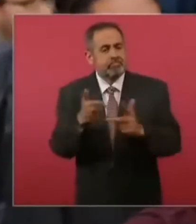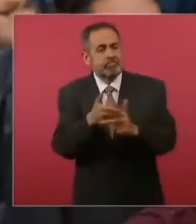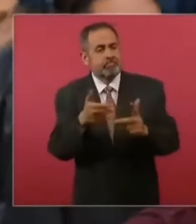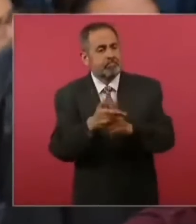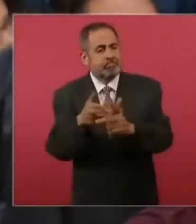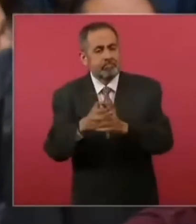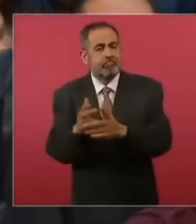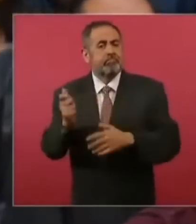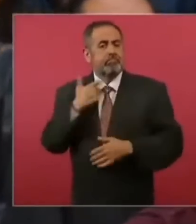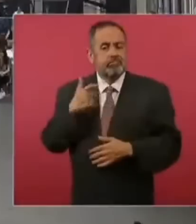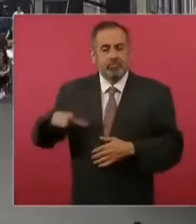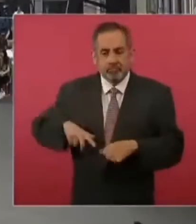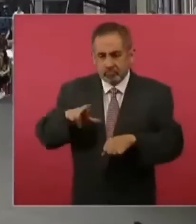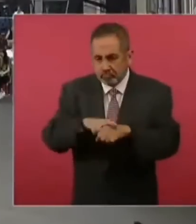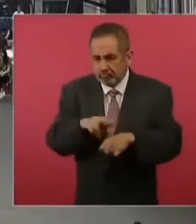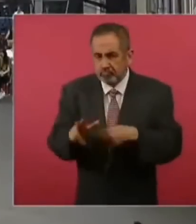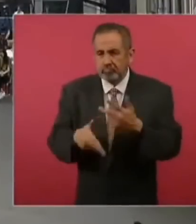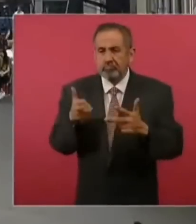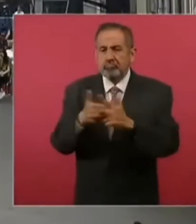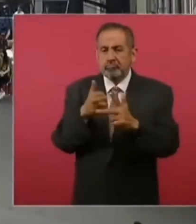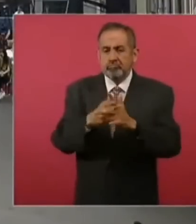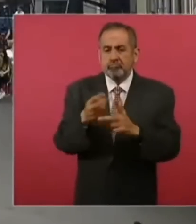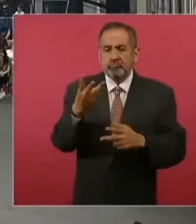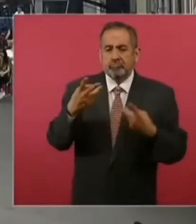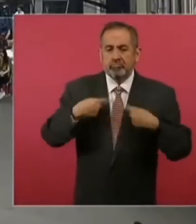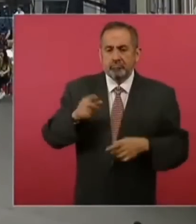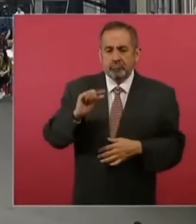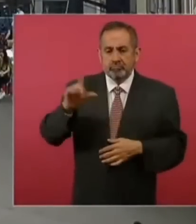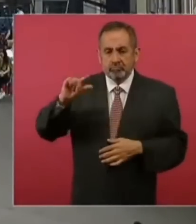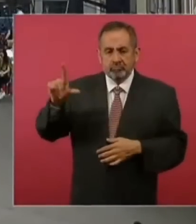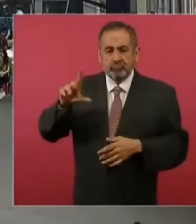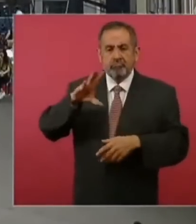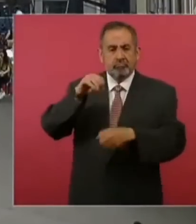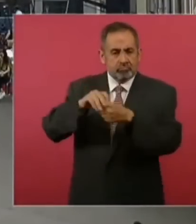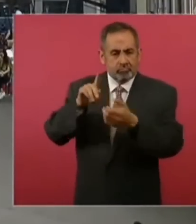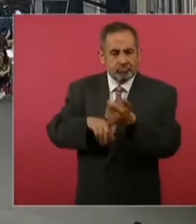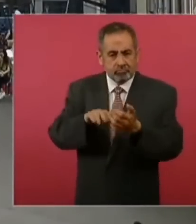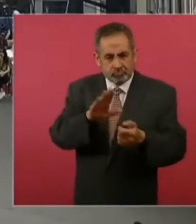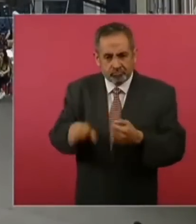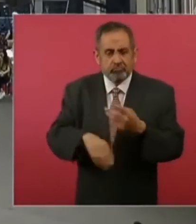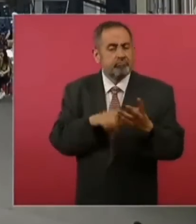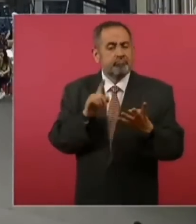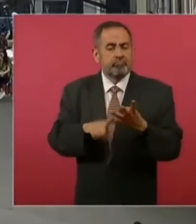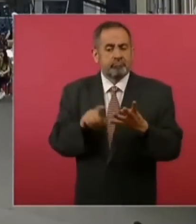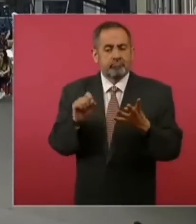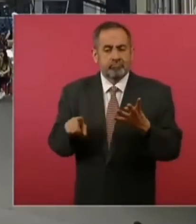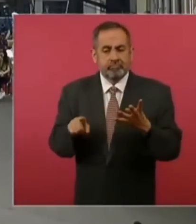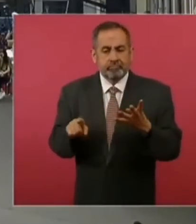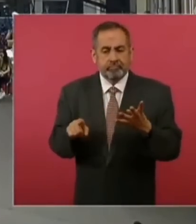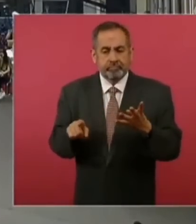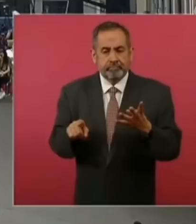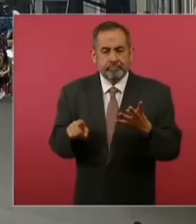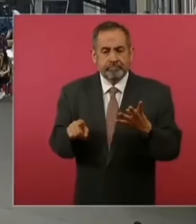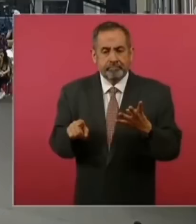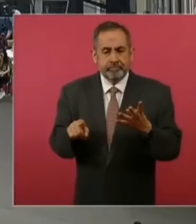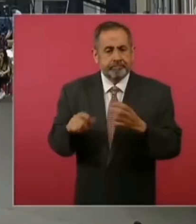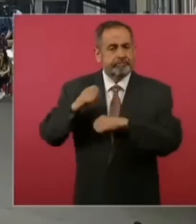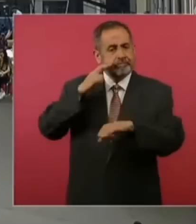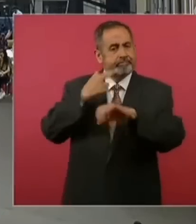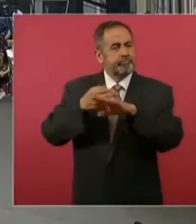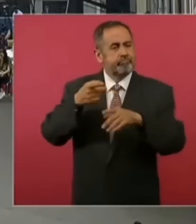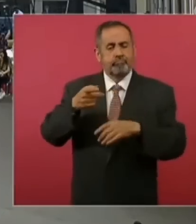de un exgobernador, se ha dado el asesinato de 3 funcionarios de alto nivel, se han dado, o sea, el Contralor del